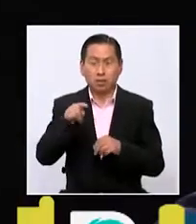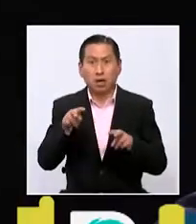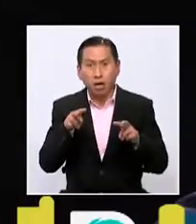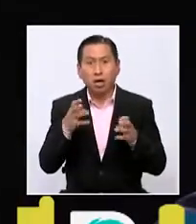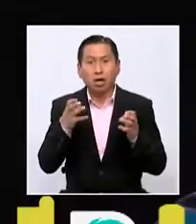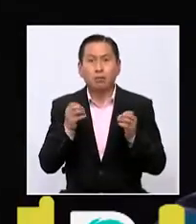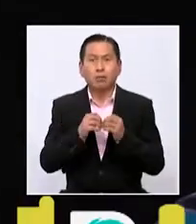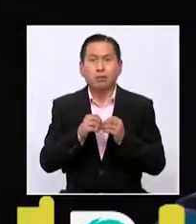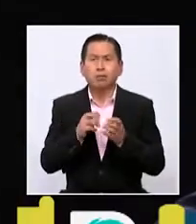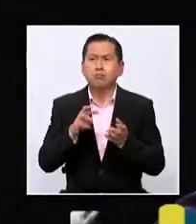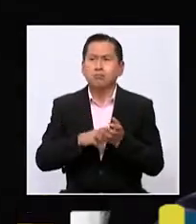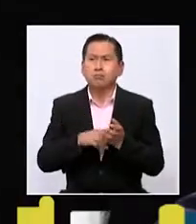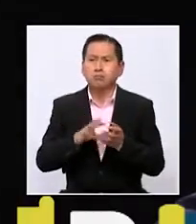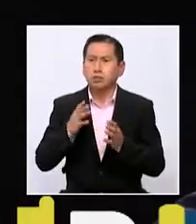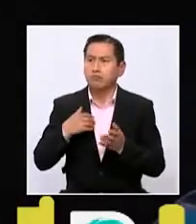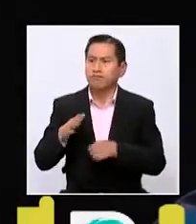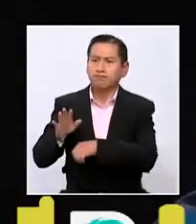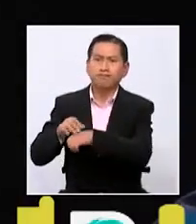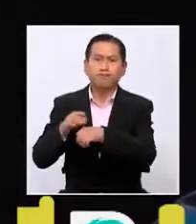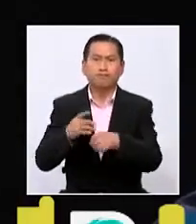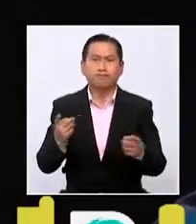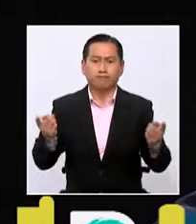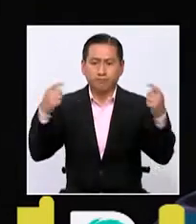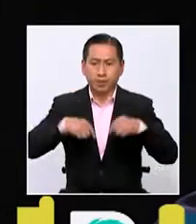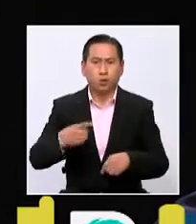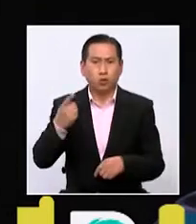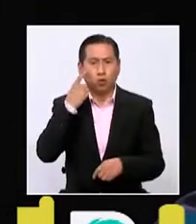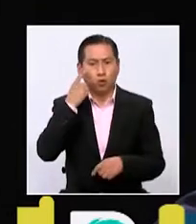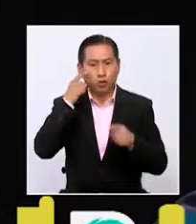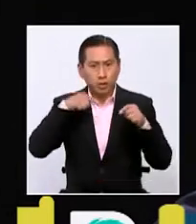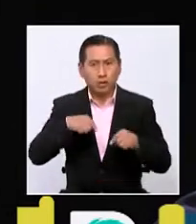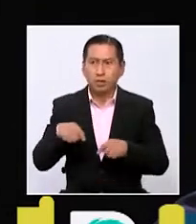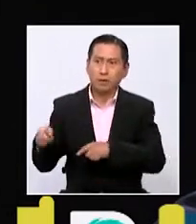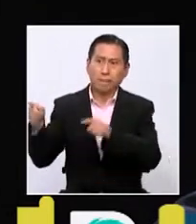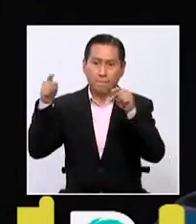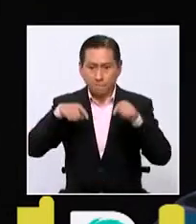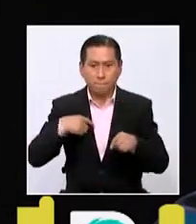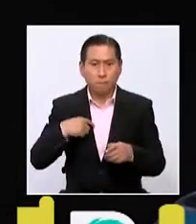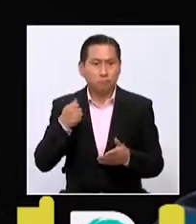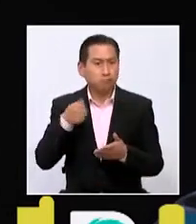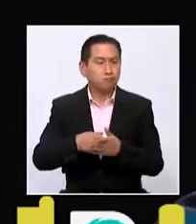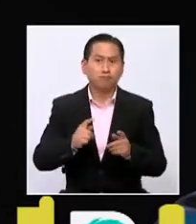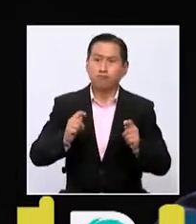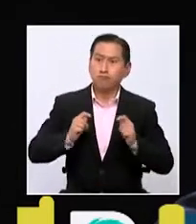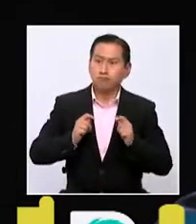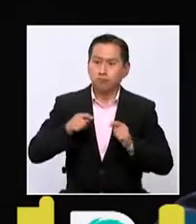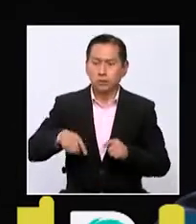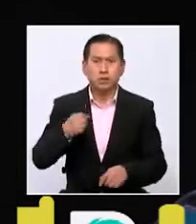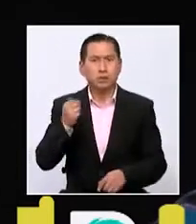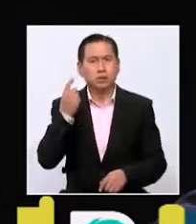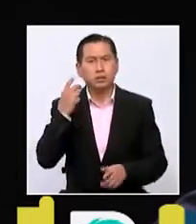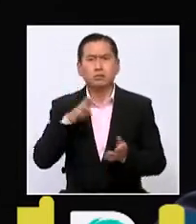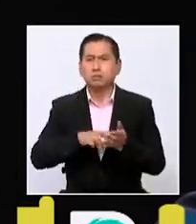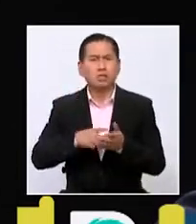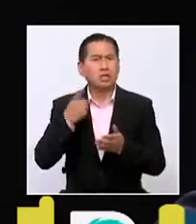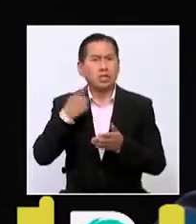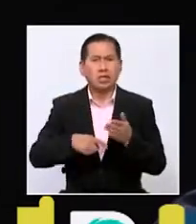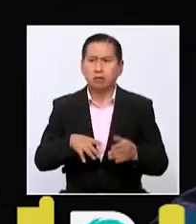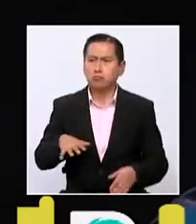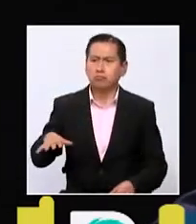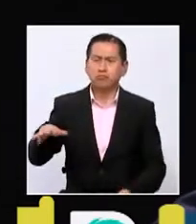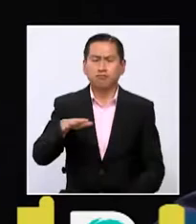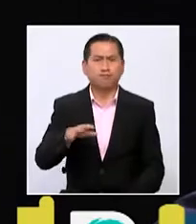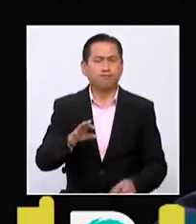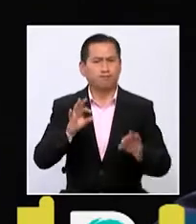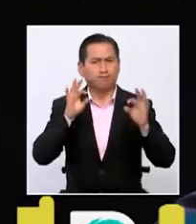va a ser más que una invitación a venir a conocerla, o a venir a invertir, o a entender qué es esta cosa tan